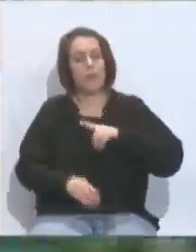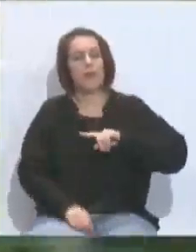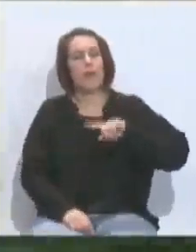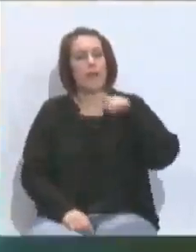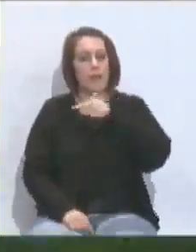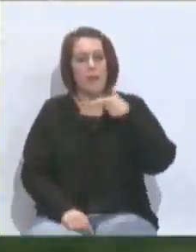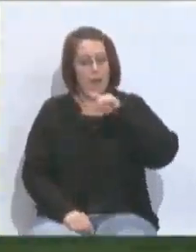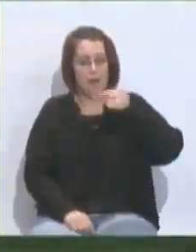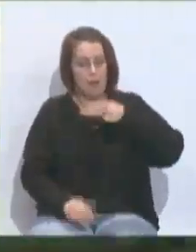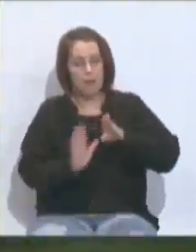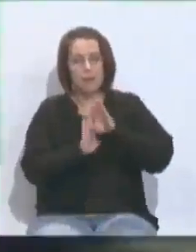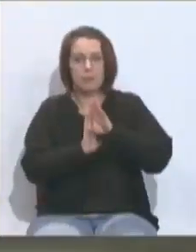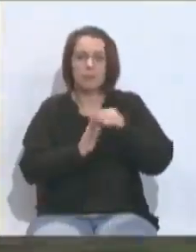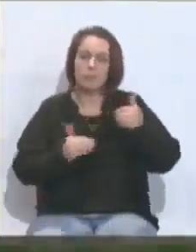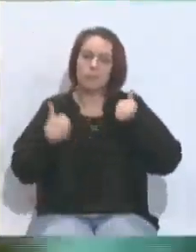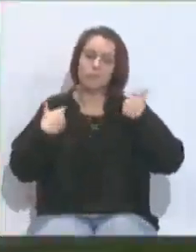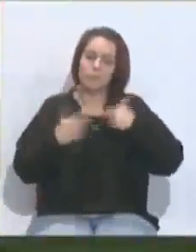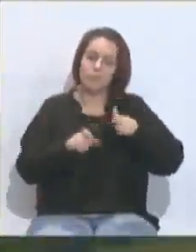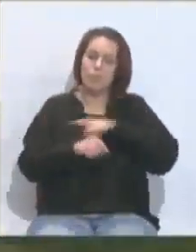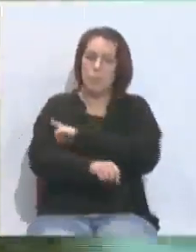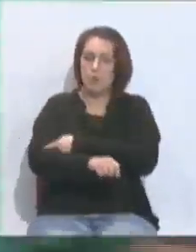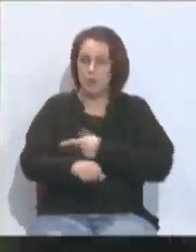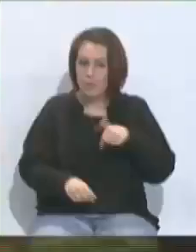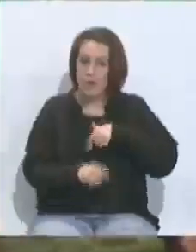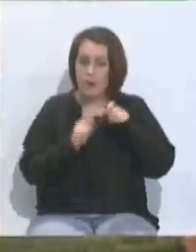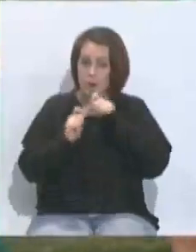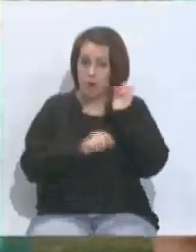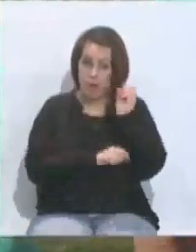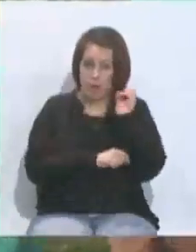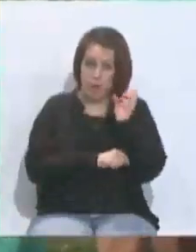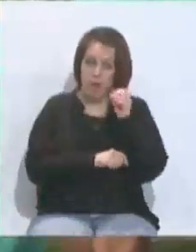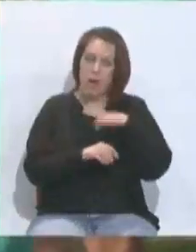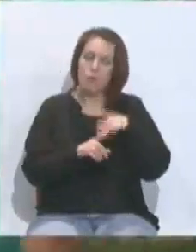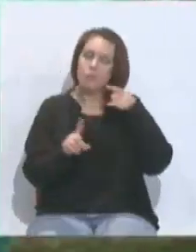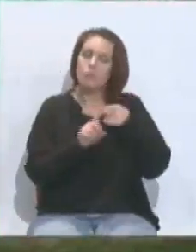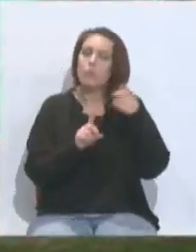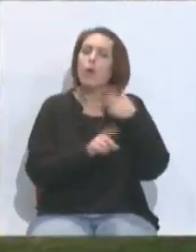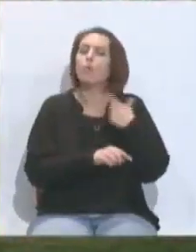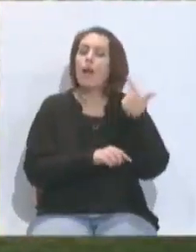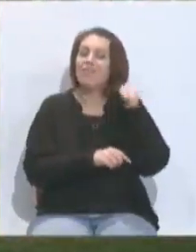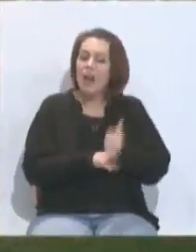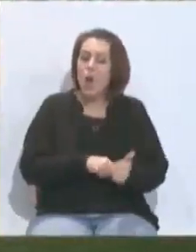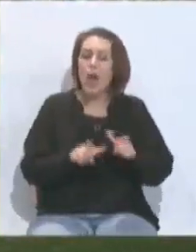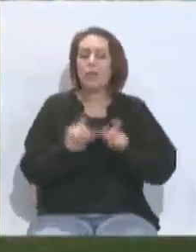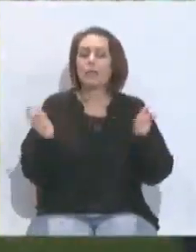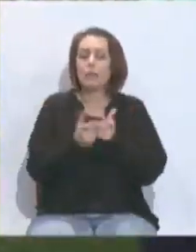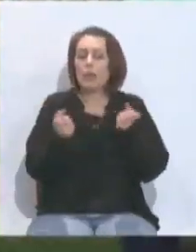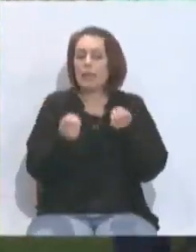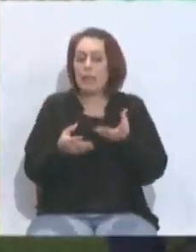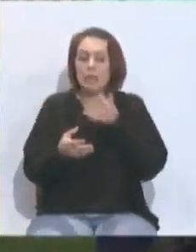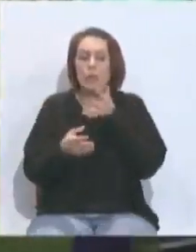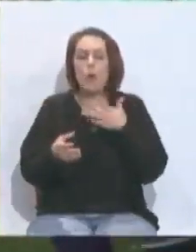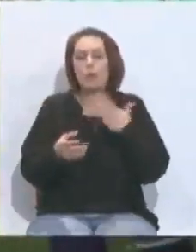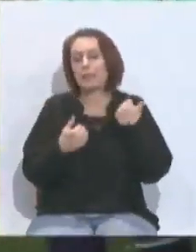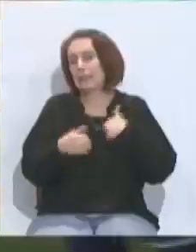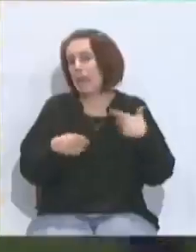Santander. Los responsables de la parcela deportiva han comparecido en rueda de prensa para valorar la confección definitiva del plantel tras cerrarse